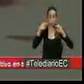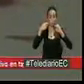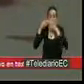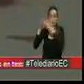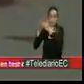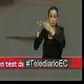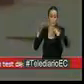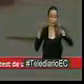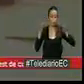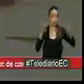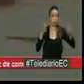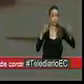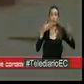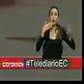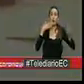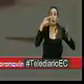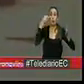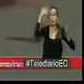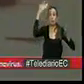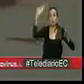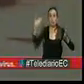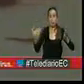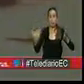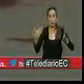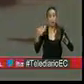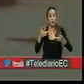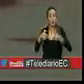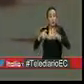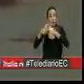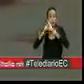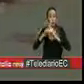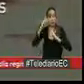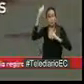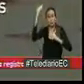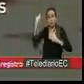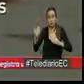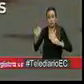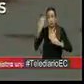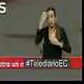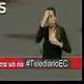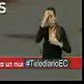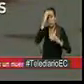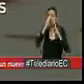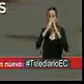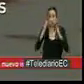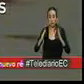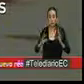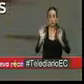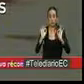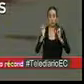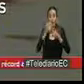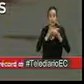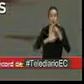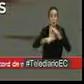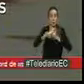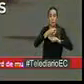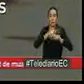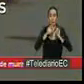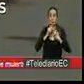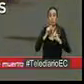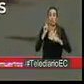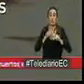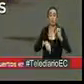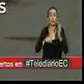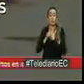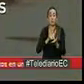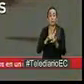los saldos de los créditos productivo, comercial, consumo, microcrédito, educativo, vivienda o de inversión pública que no se